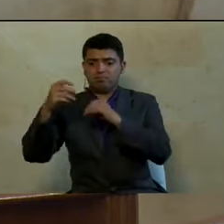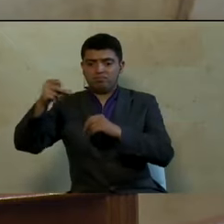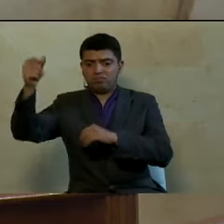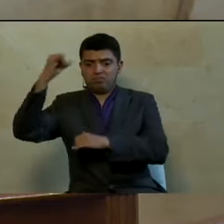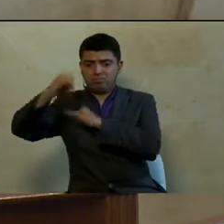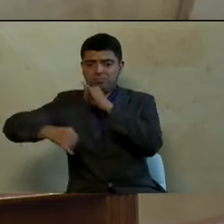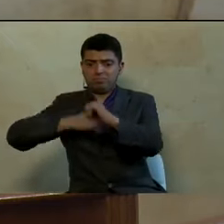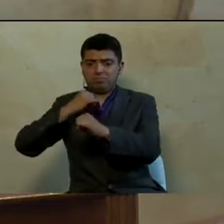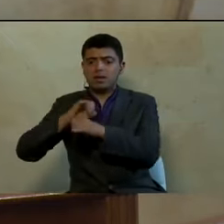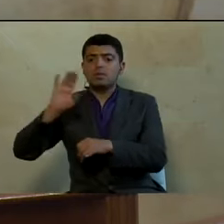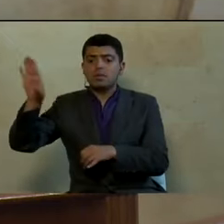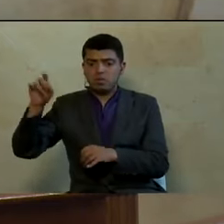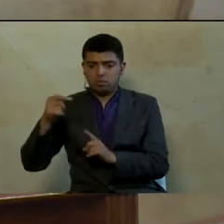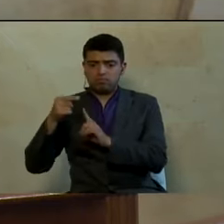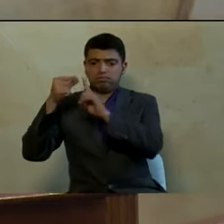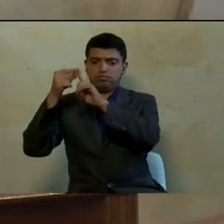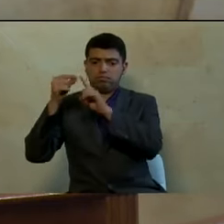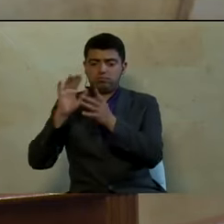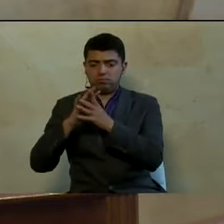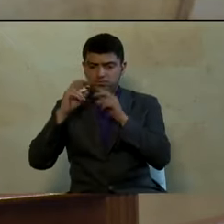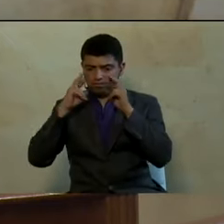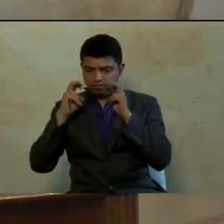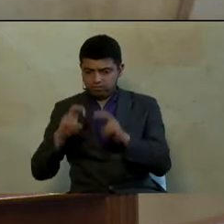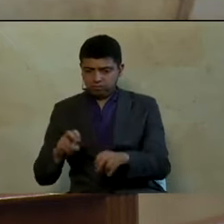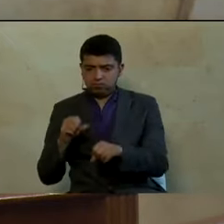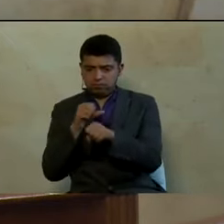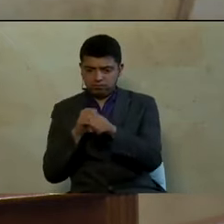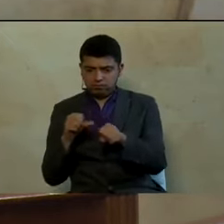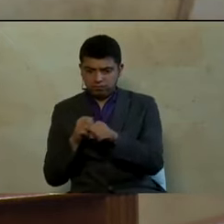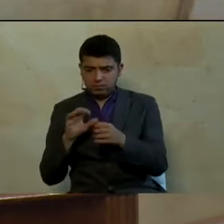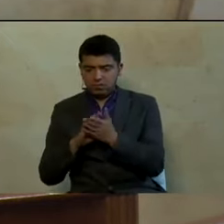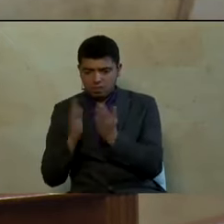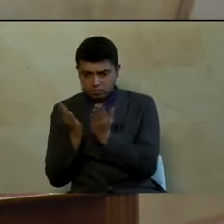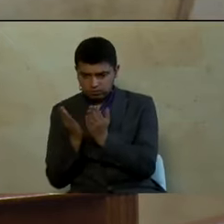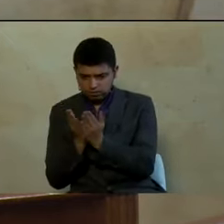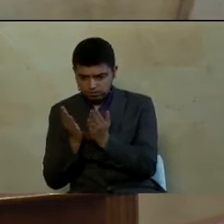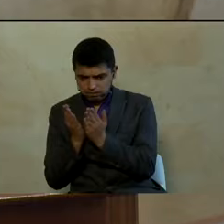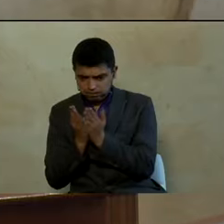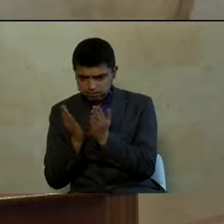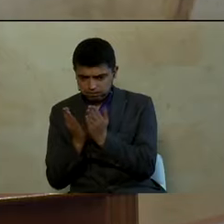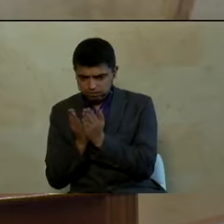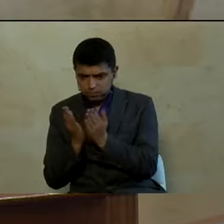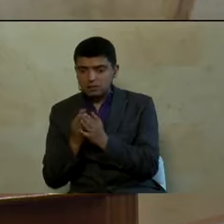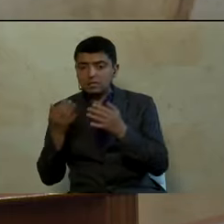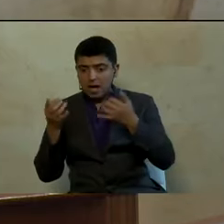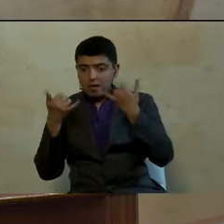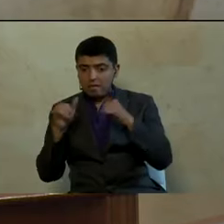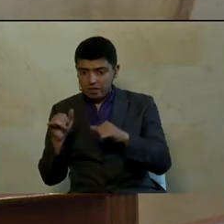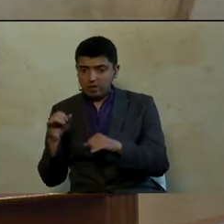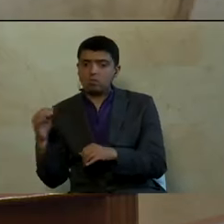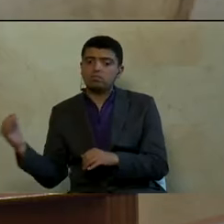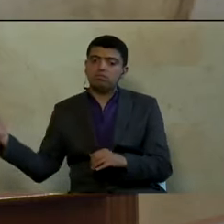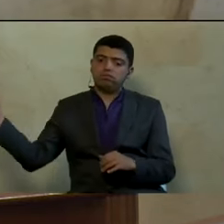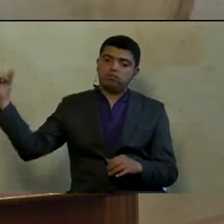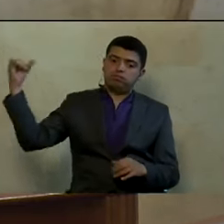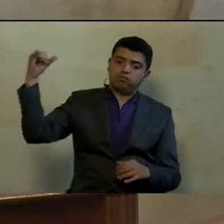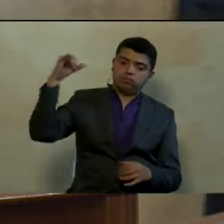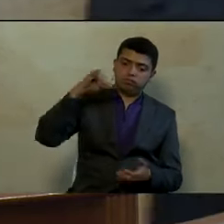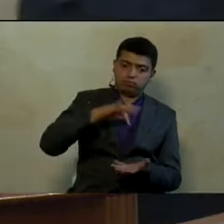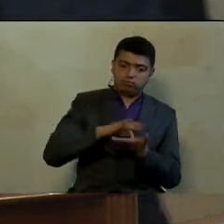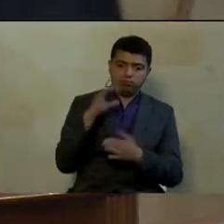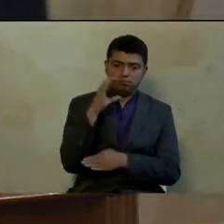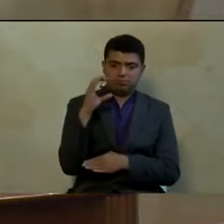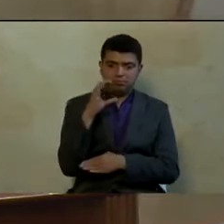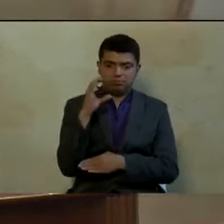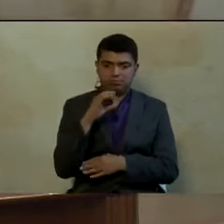estética a estudiar para luego venir a aplicar esos al país y aquí en este proyecto de